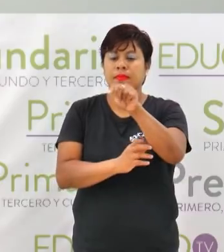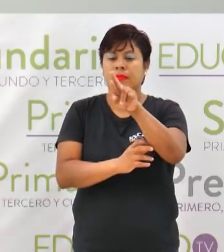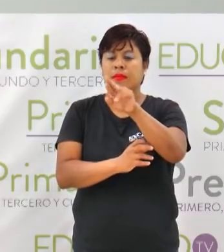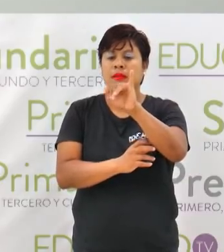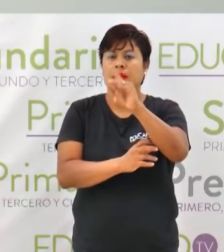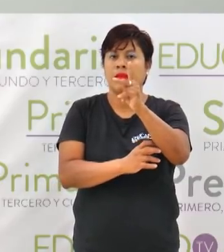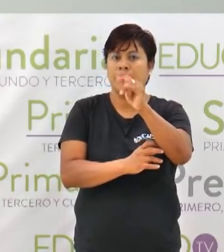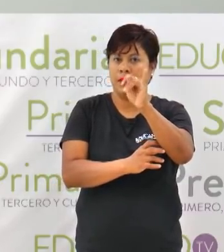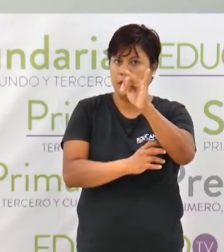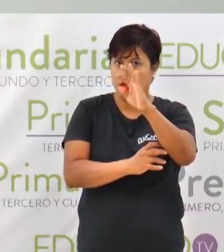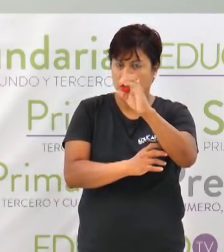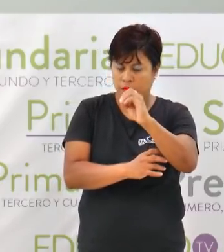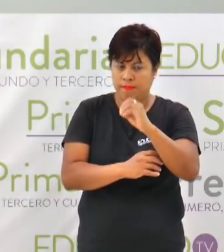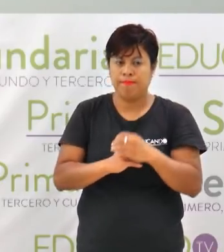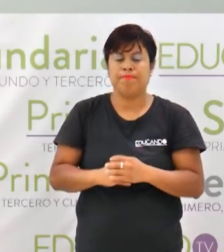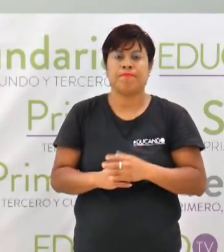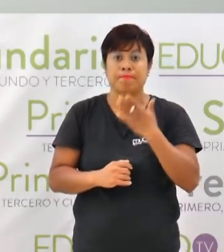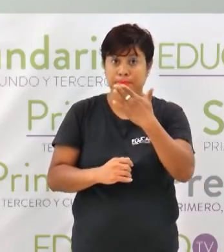tríptico. ¿Bien?